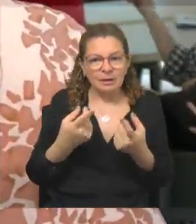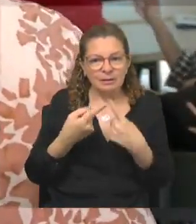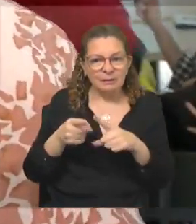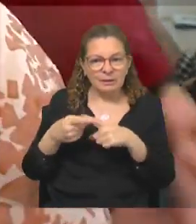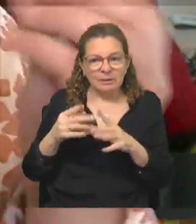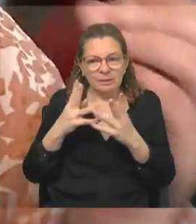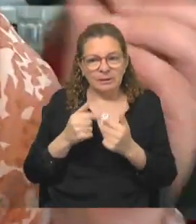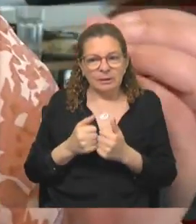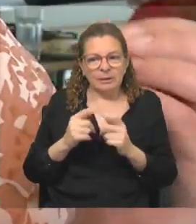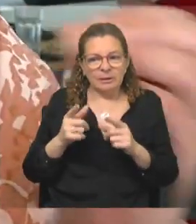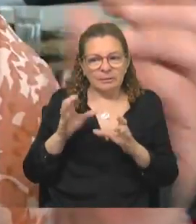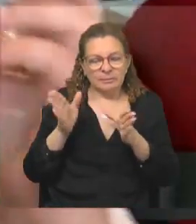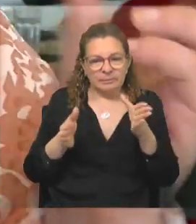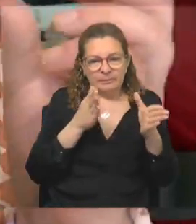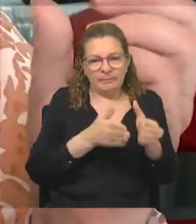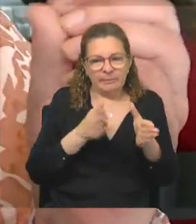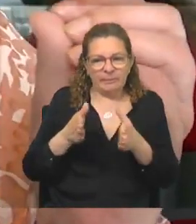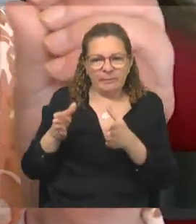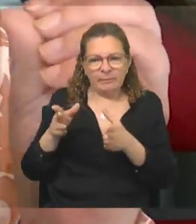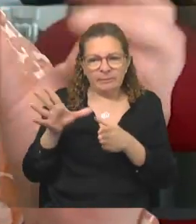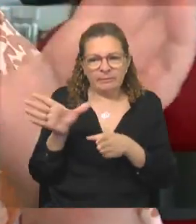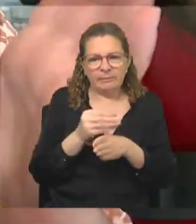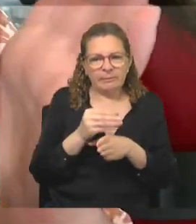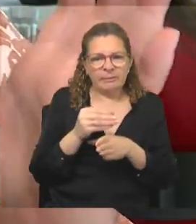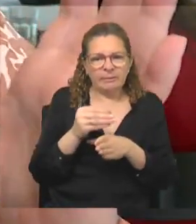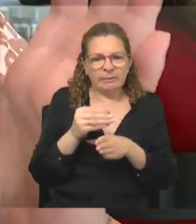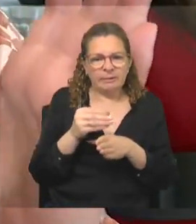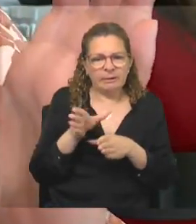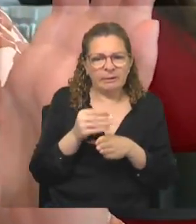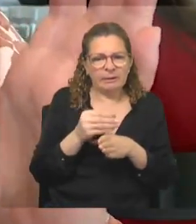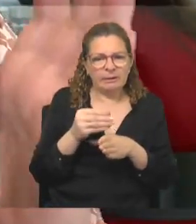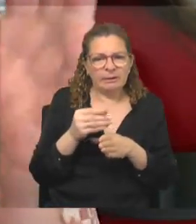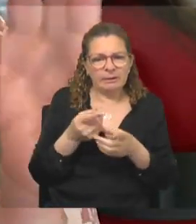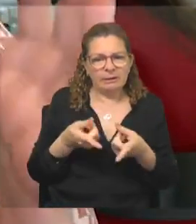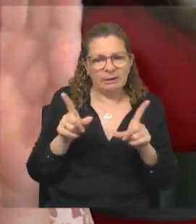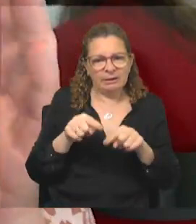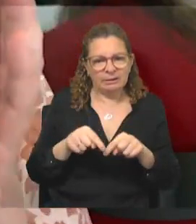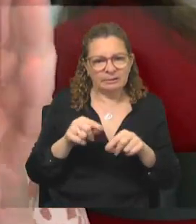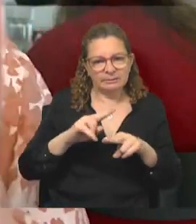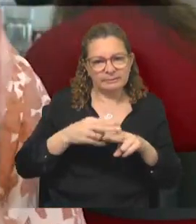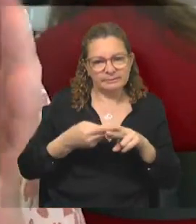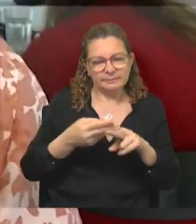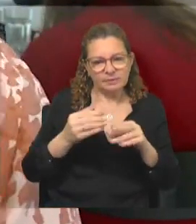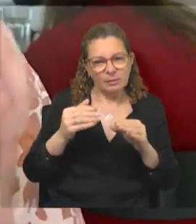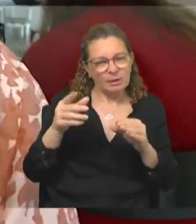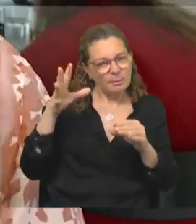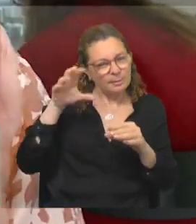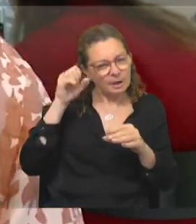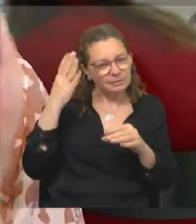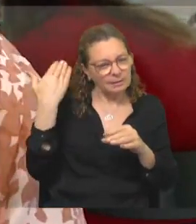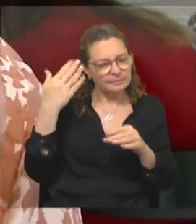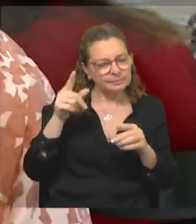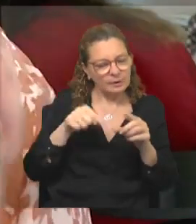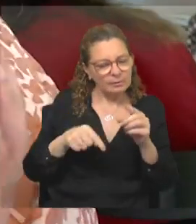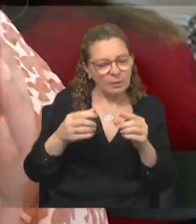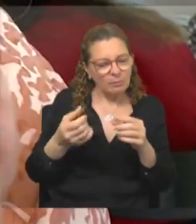medios y de manera fragmentada Entonces todos esos La idea es como revisitar esos momentos en los cuales este